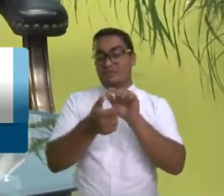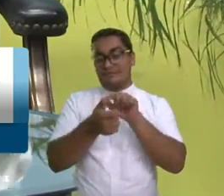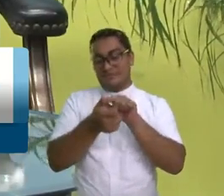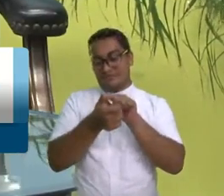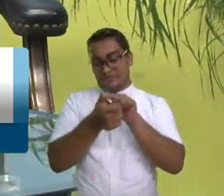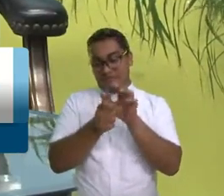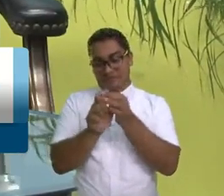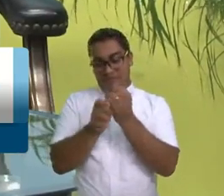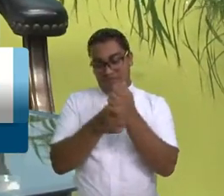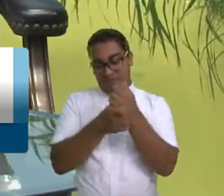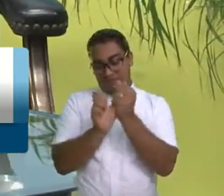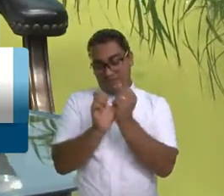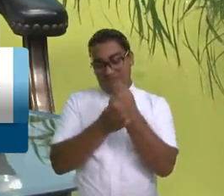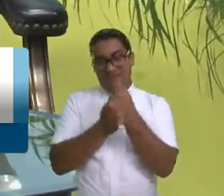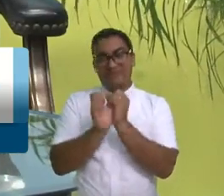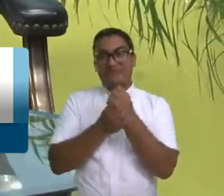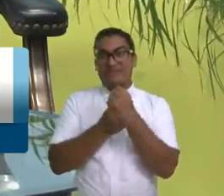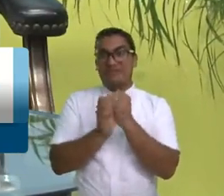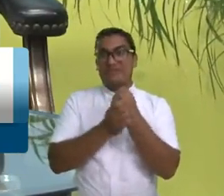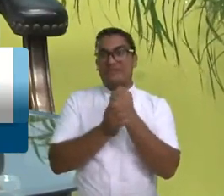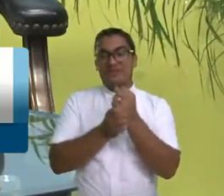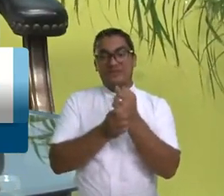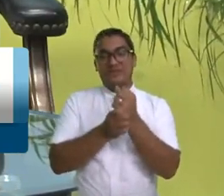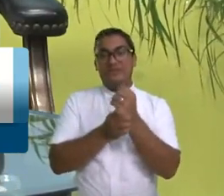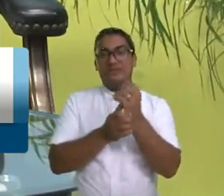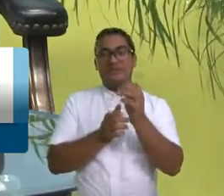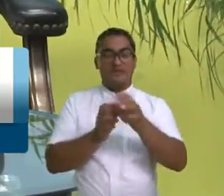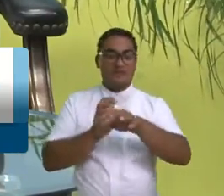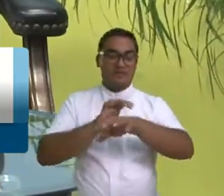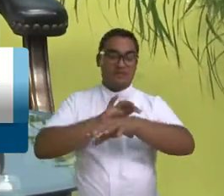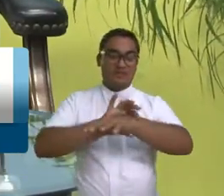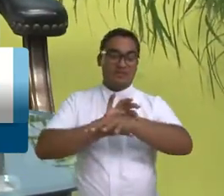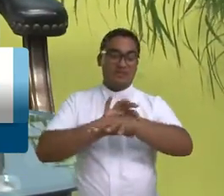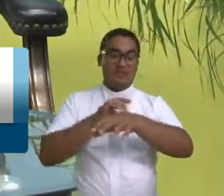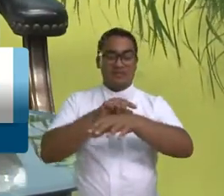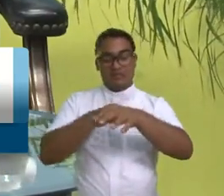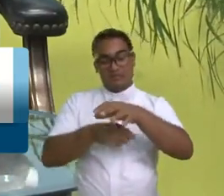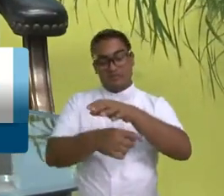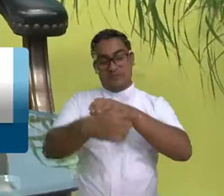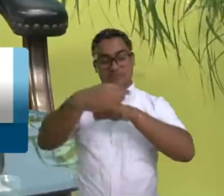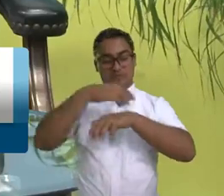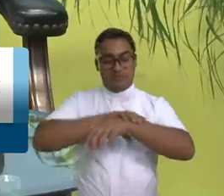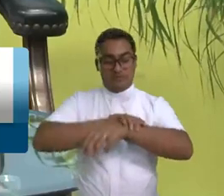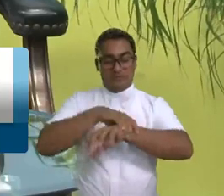mano, ¿verdad? Y terminamos en lo que son las muñecas.